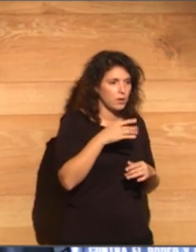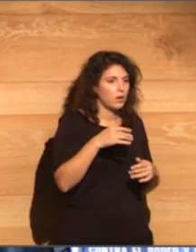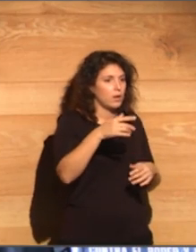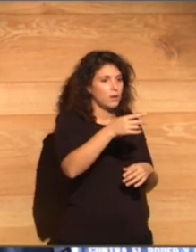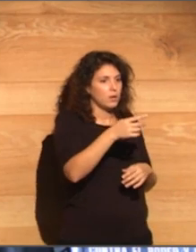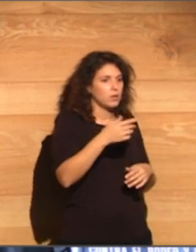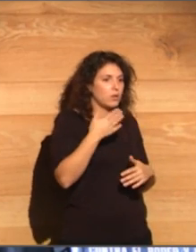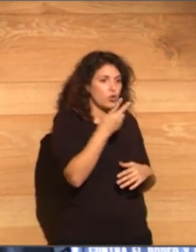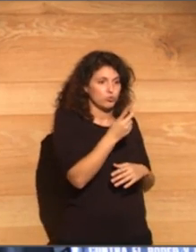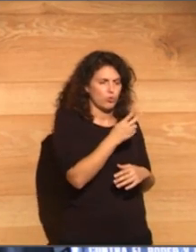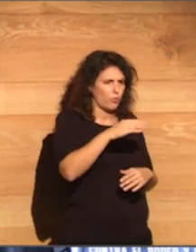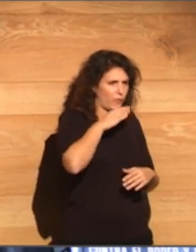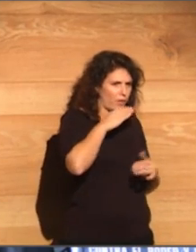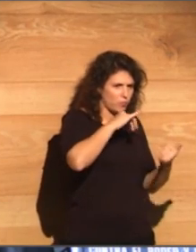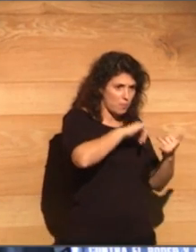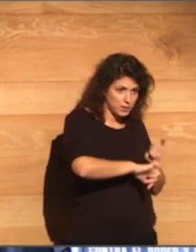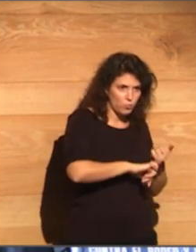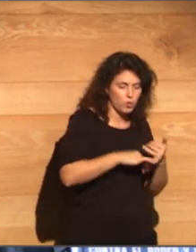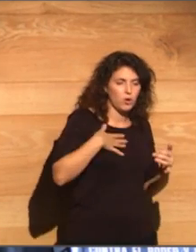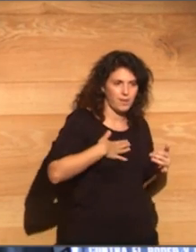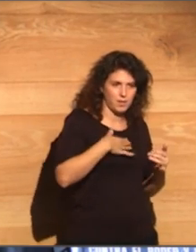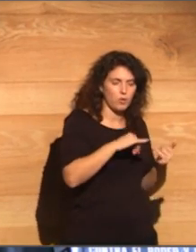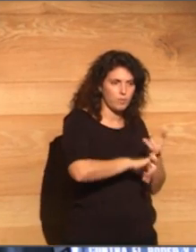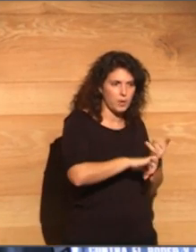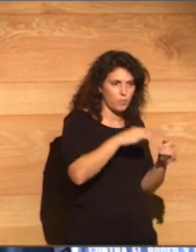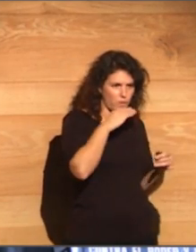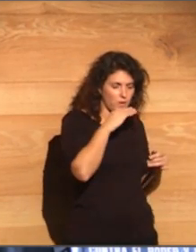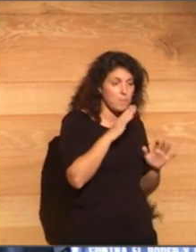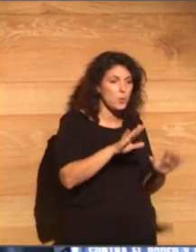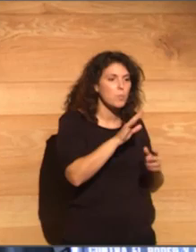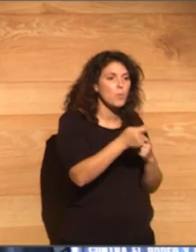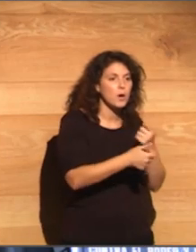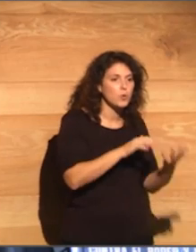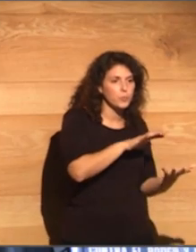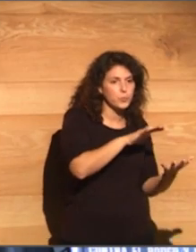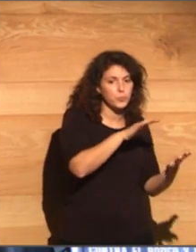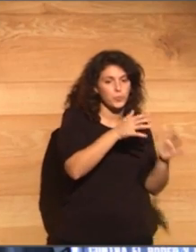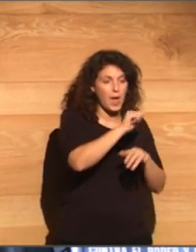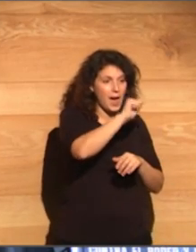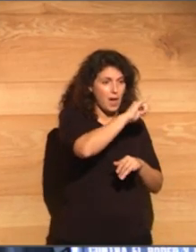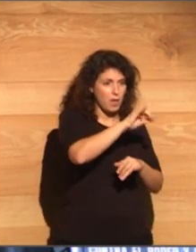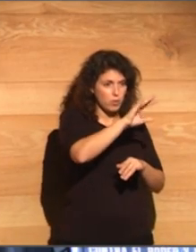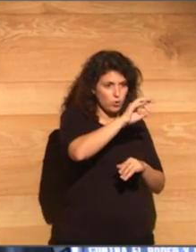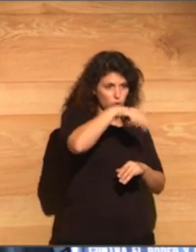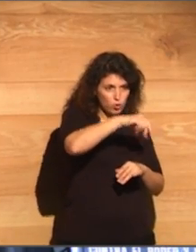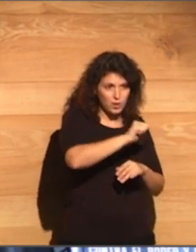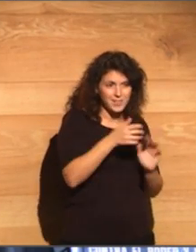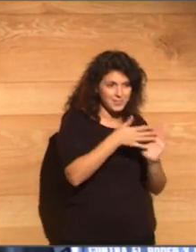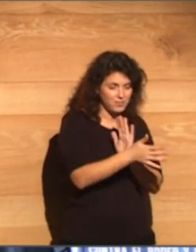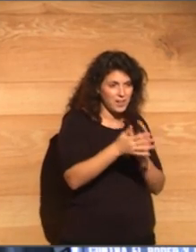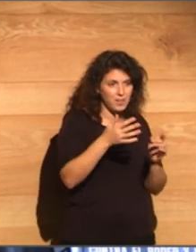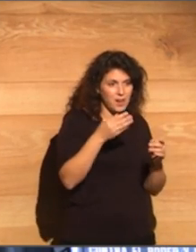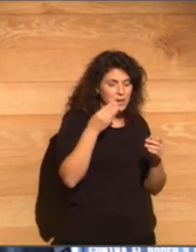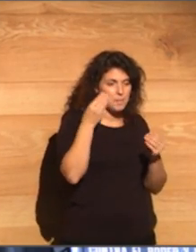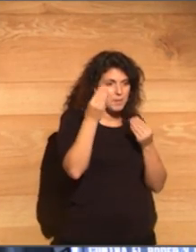enfadados con matrimonio y encantados de estar enfadados. Pero poco a poco, con el tiempo, Azcona sentía que perdía demasiado tiempo, porque